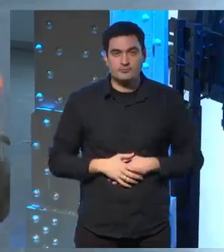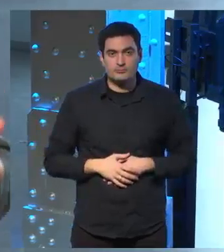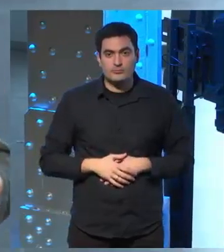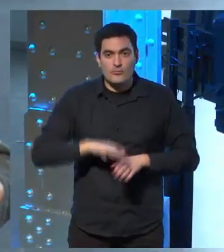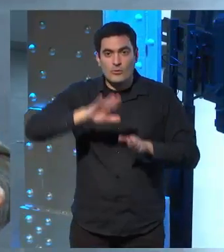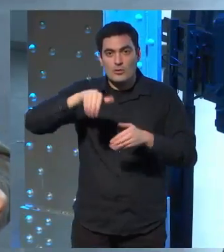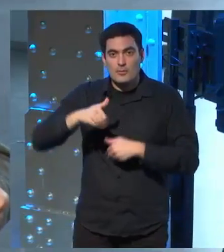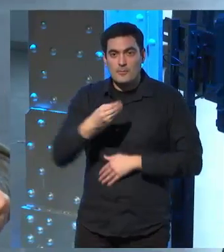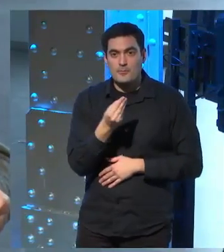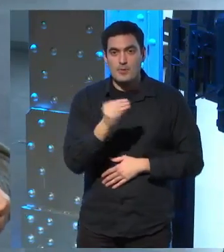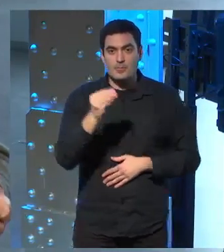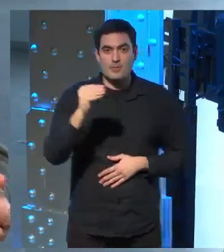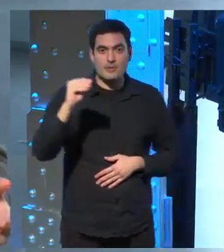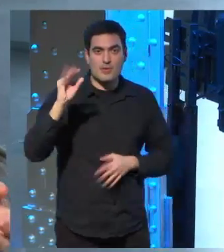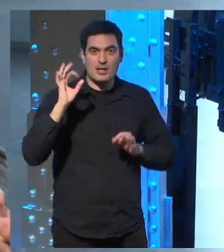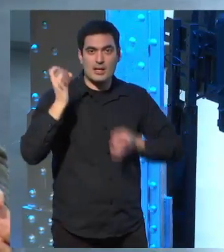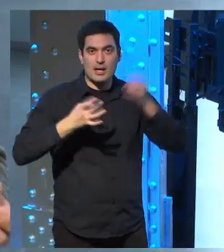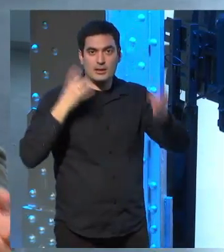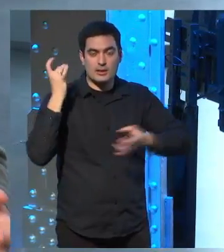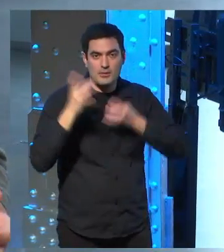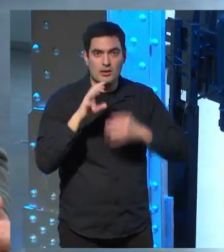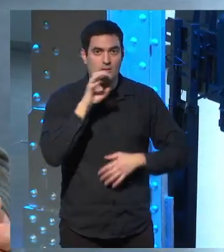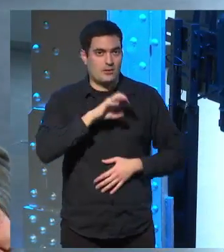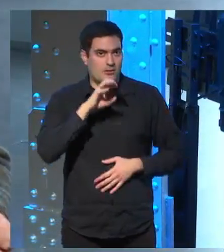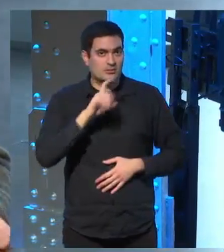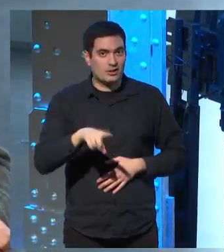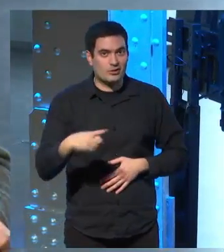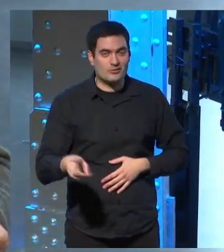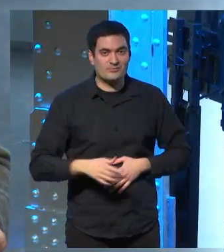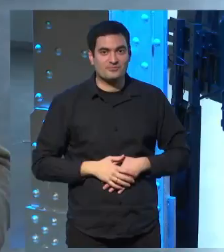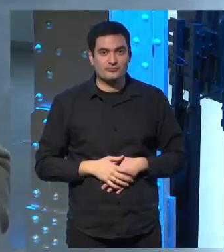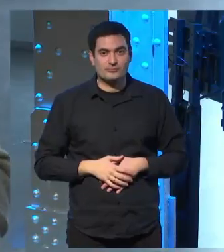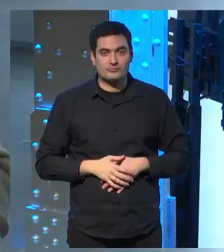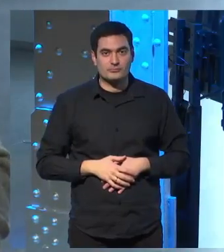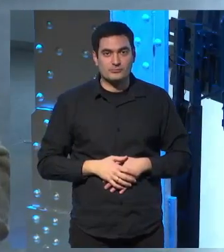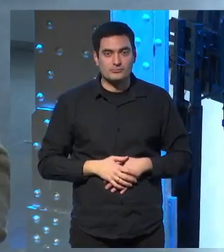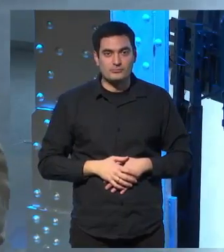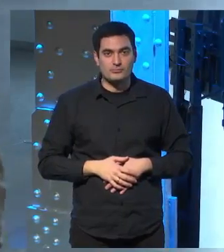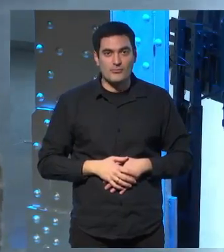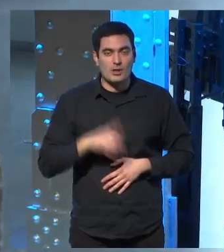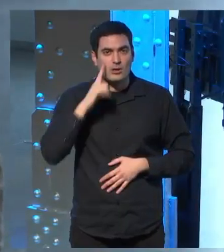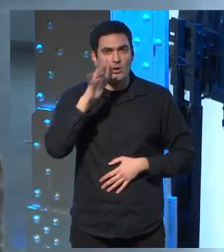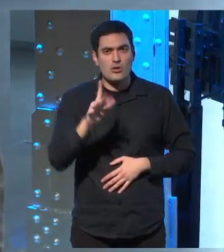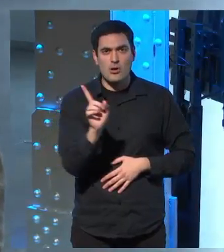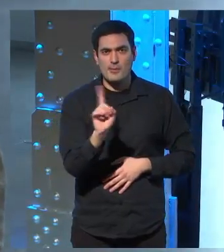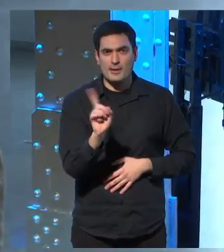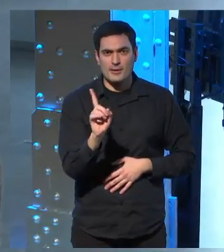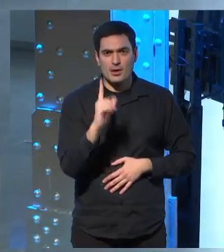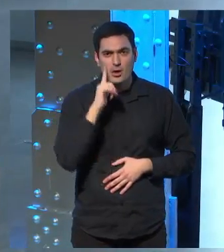esa subida de creatividad furiosa, ¿no? Que él no parecía que no